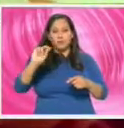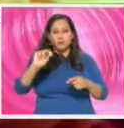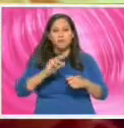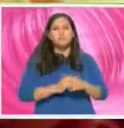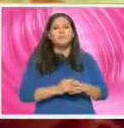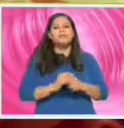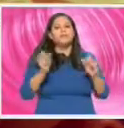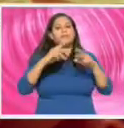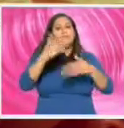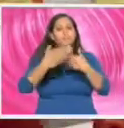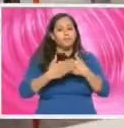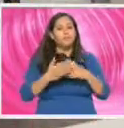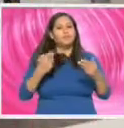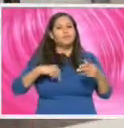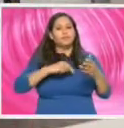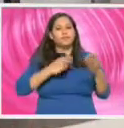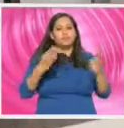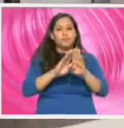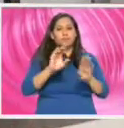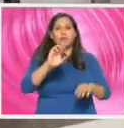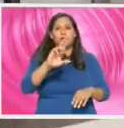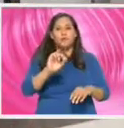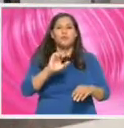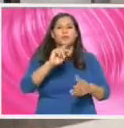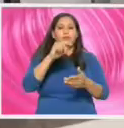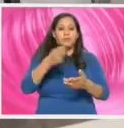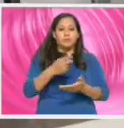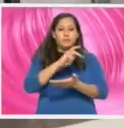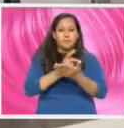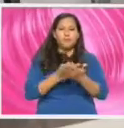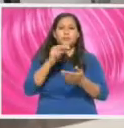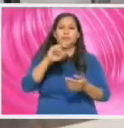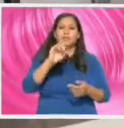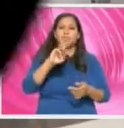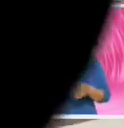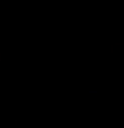vemos a la próxima y nosotros cerramos con broche de oro este programa. Norberto se encuentra con una gran invitada. Vamos con...